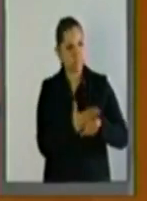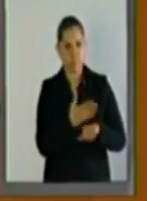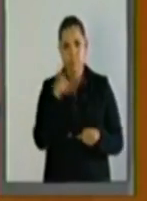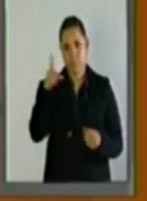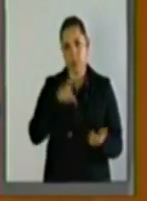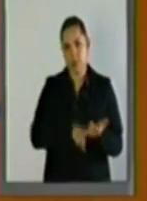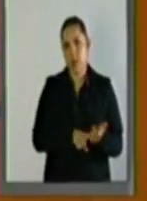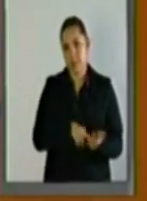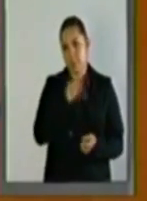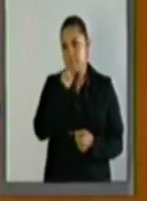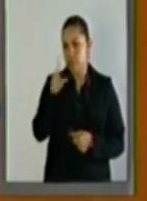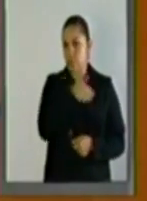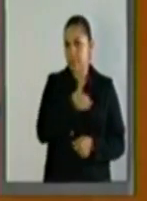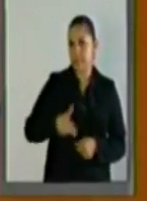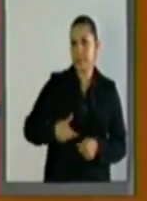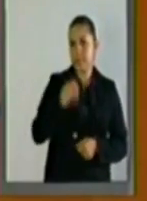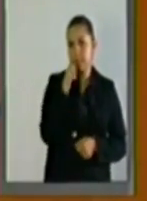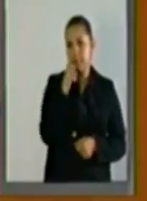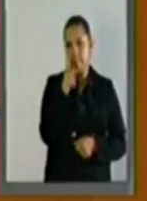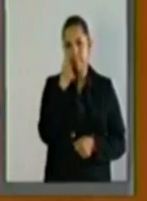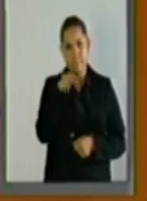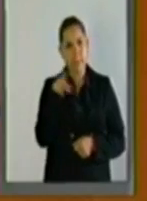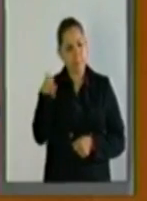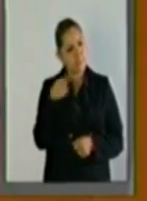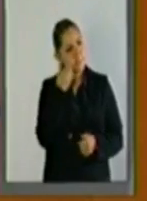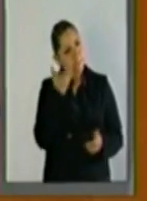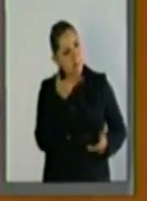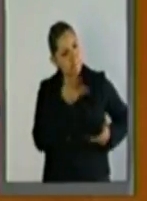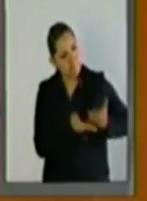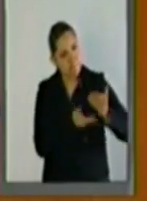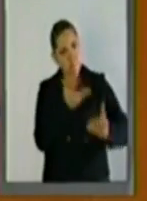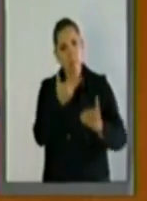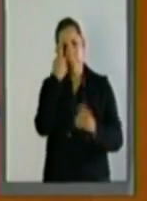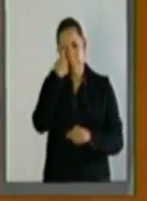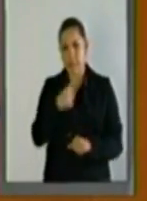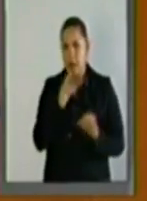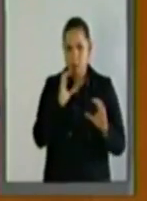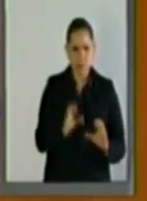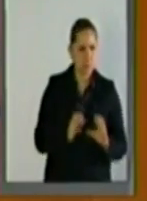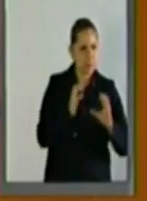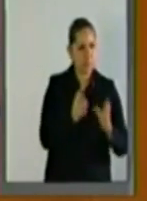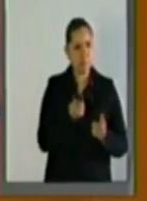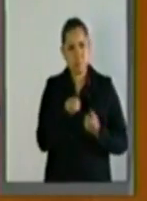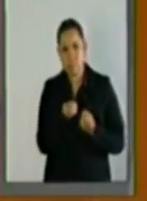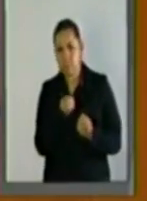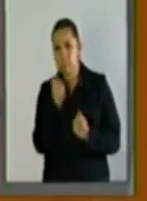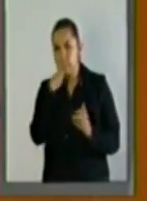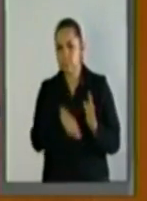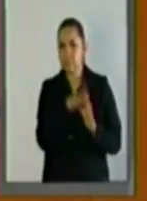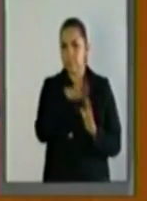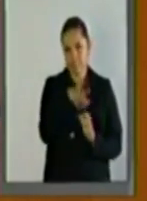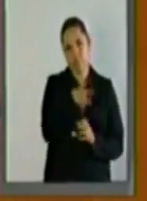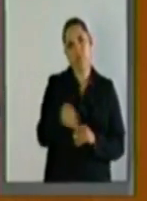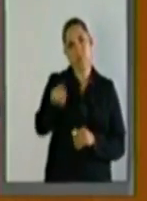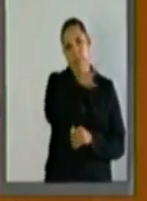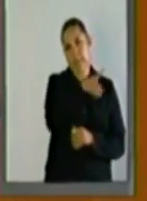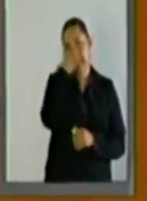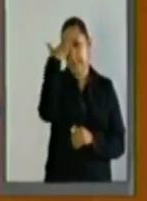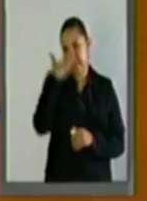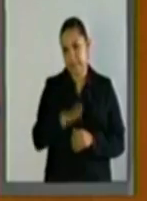Peña Nieto ha tratado de sacar adelante, sin afectar y tomando en cuenta, y ustedes lo saben, compañeras y